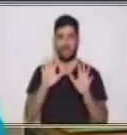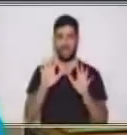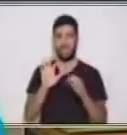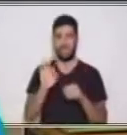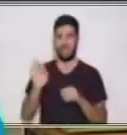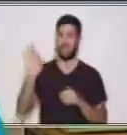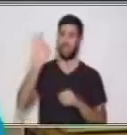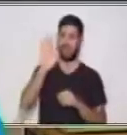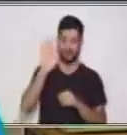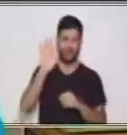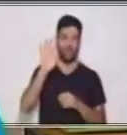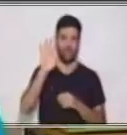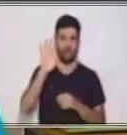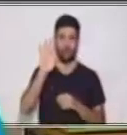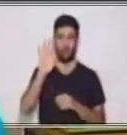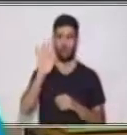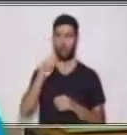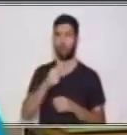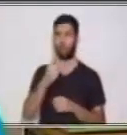Sabemos que